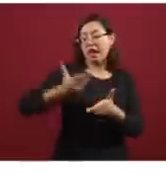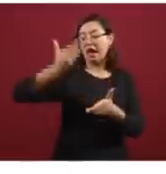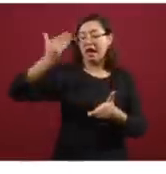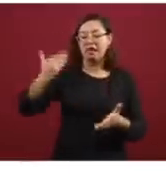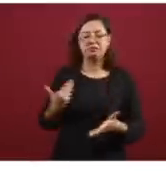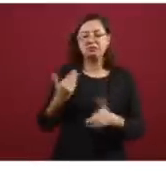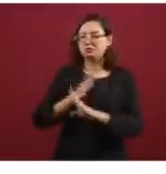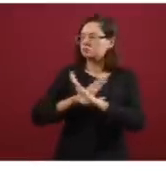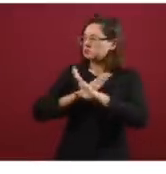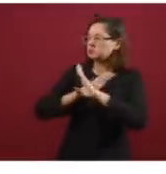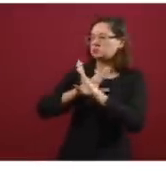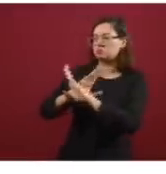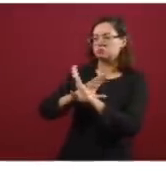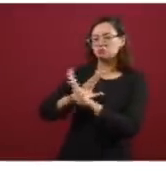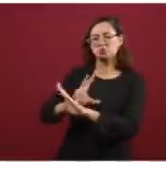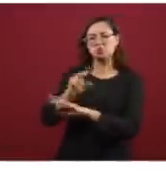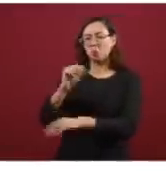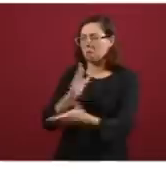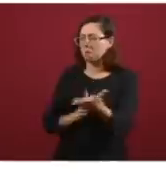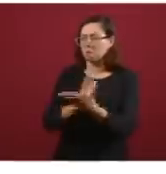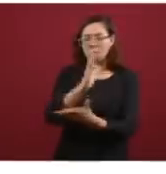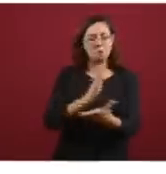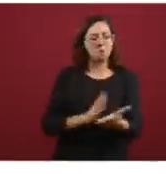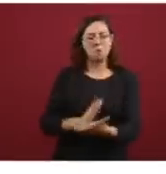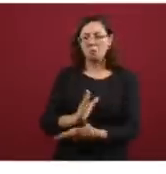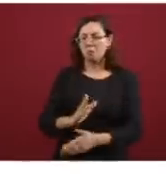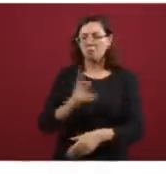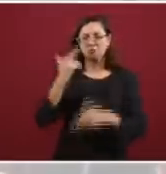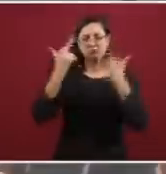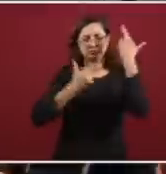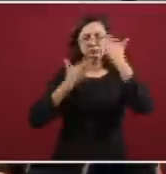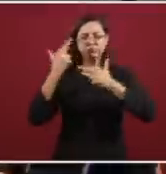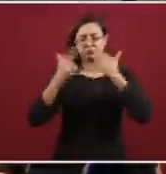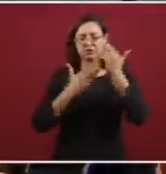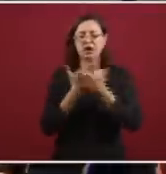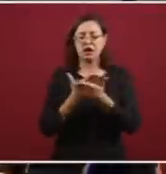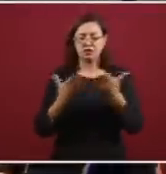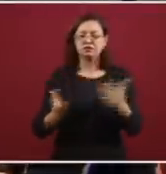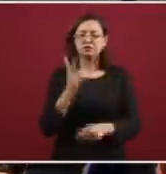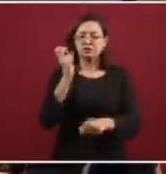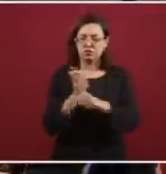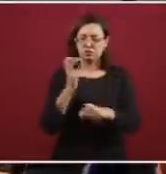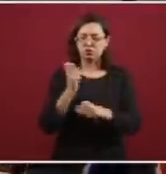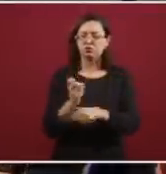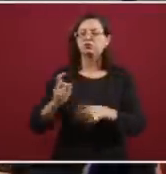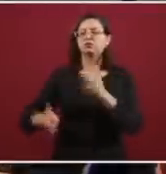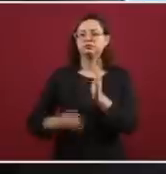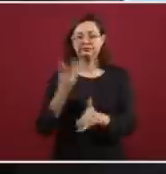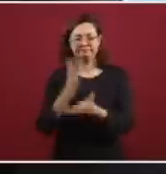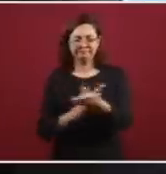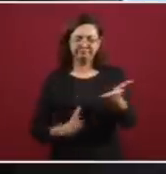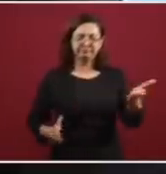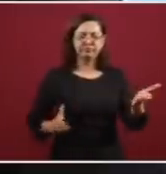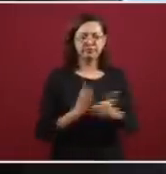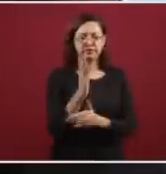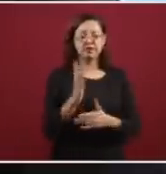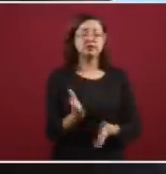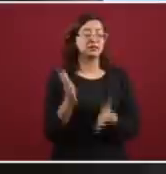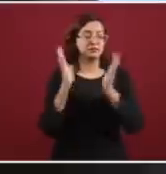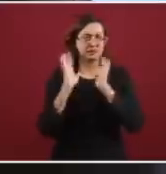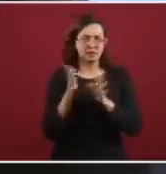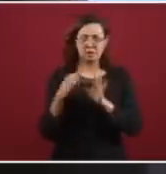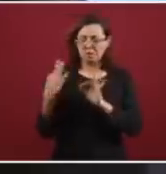permitido en la primera visita la verificación. Con esto pues ya estamos al día en el tema